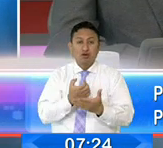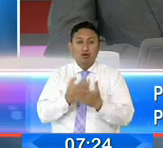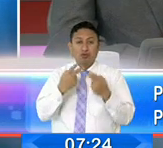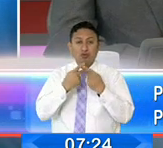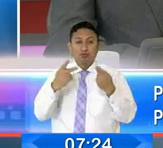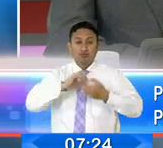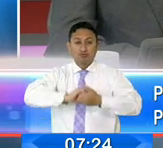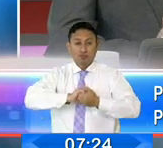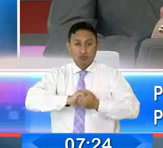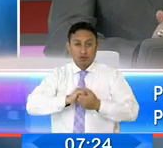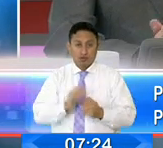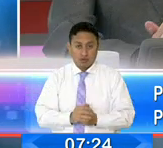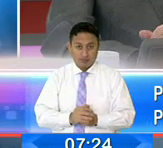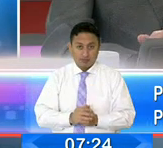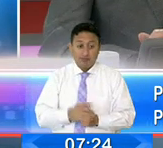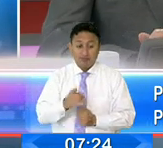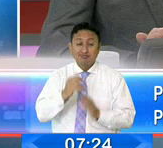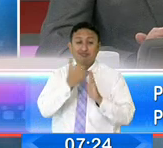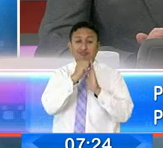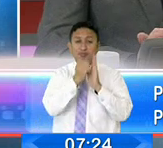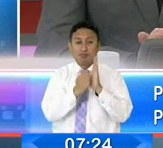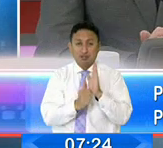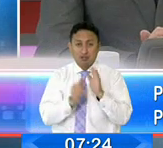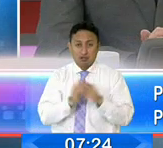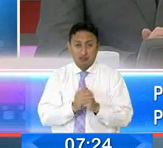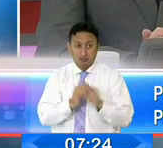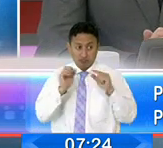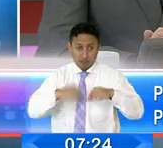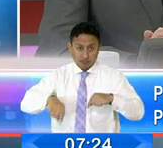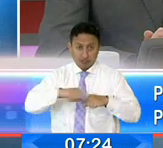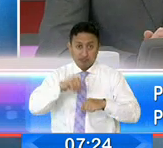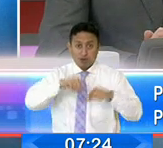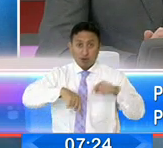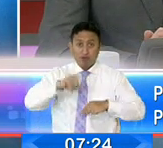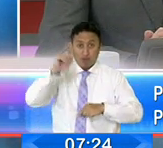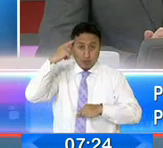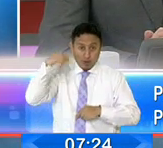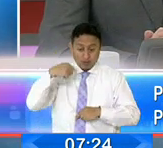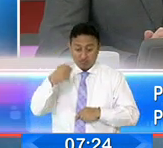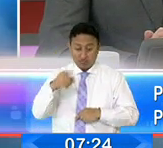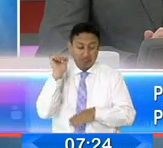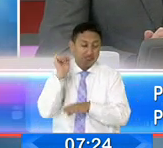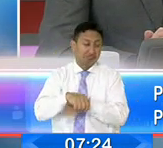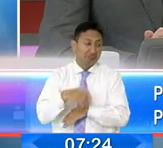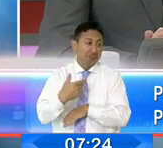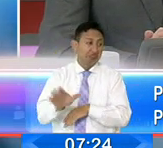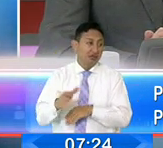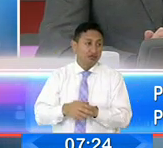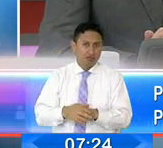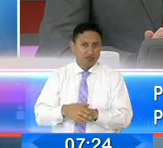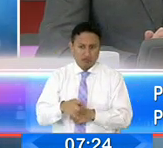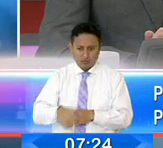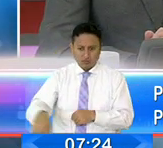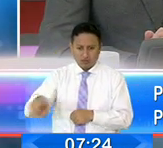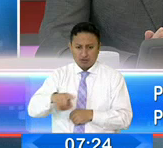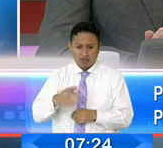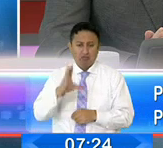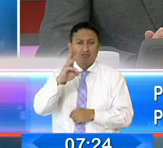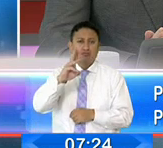y solidaria, al sector artesanal, que aunque ha sido olvidado por los gobiernos de turno, representan alrededor